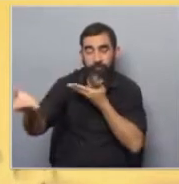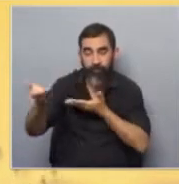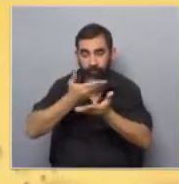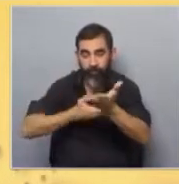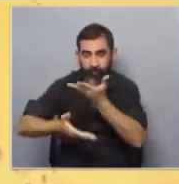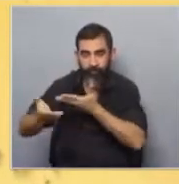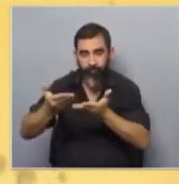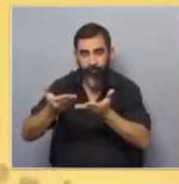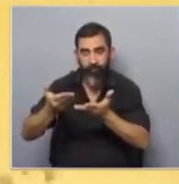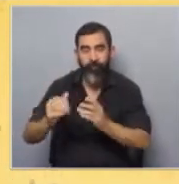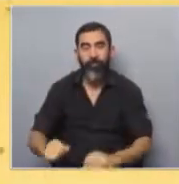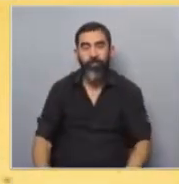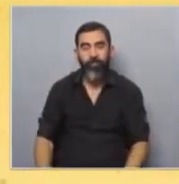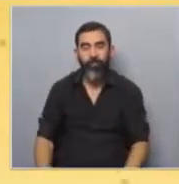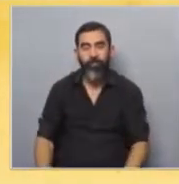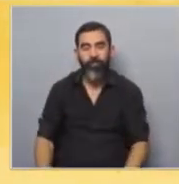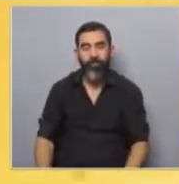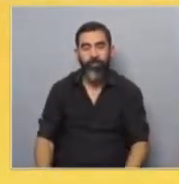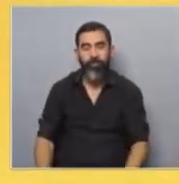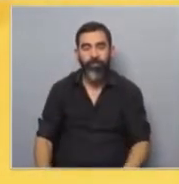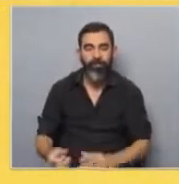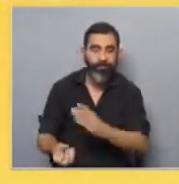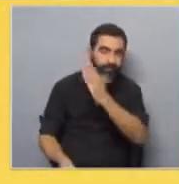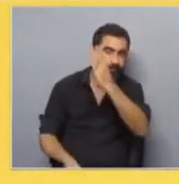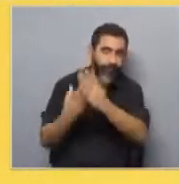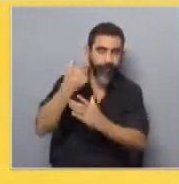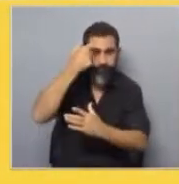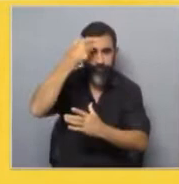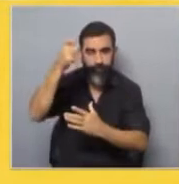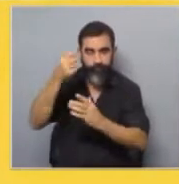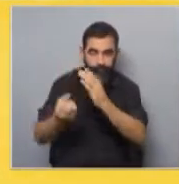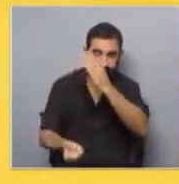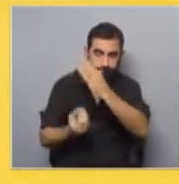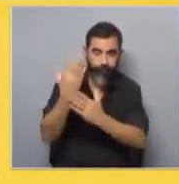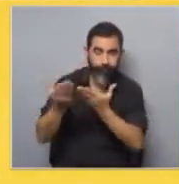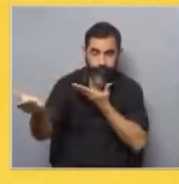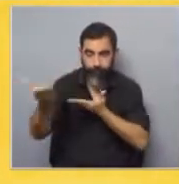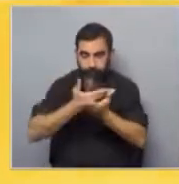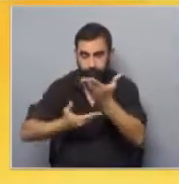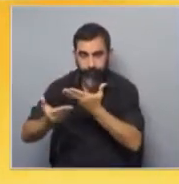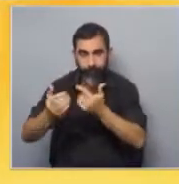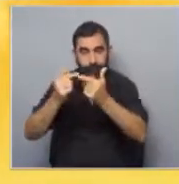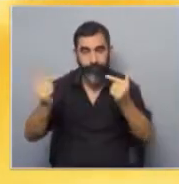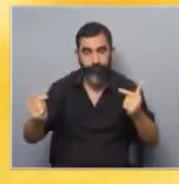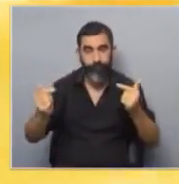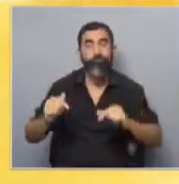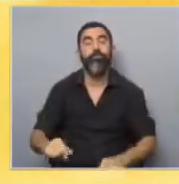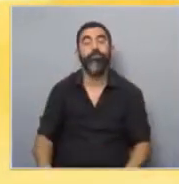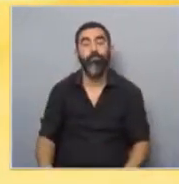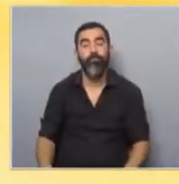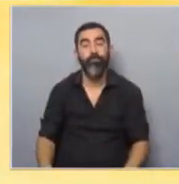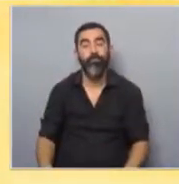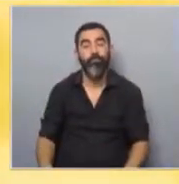intercambiaba el crear en ciencia, se intercambiaba la objeción, se